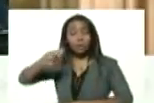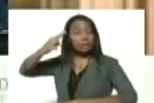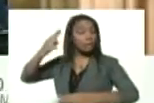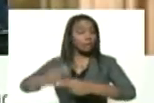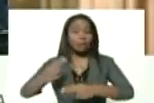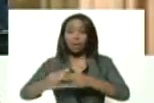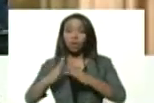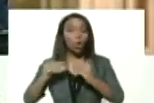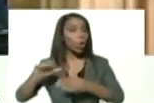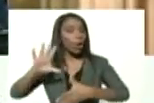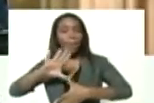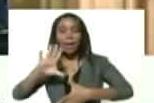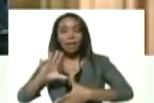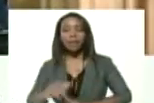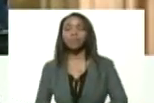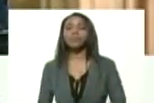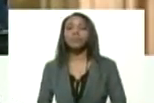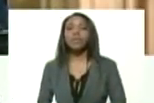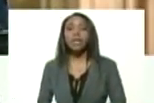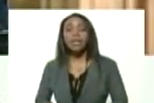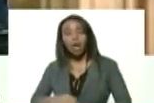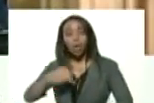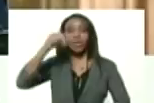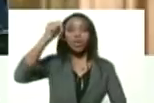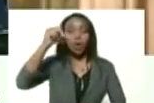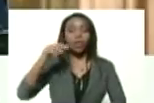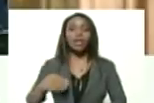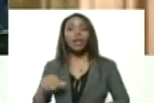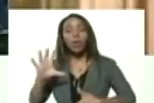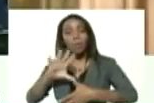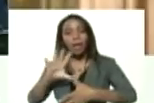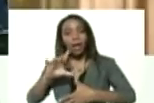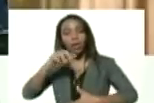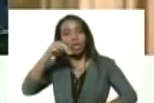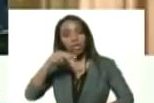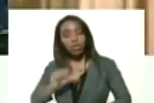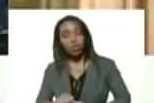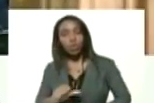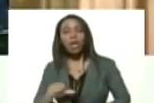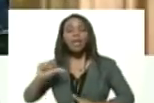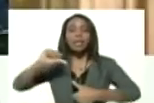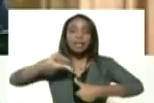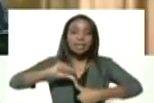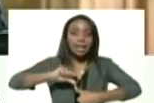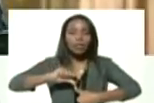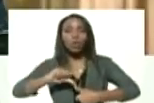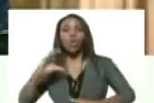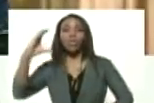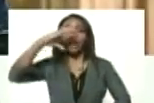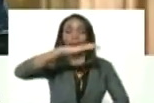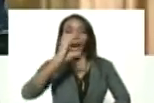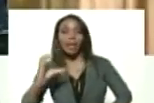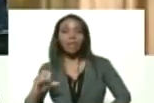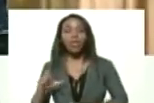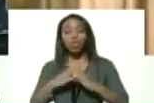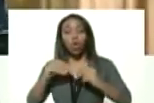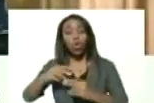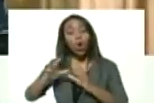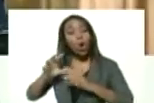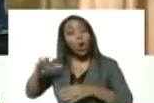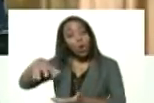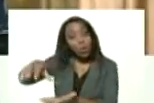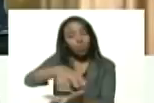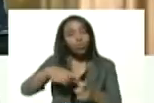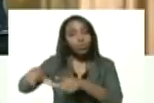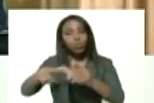todos los americanos los americanos del norte los americanos del sur los americanos del centro el caribe para toda nuestra región porque